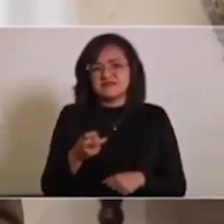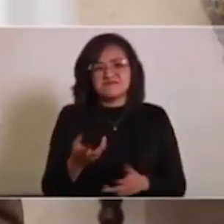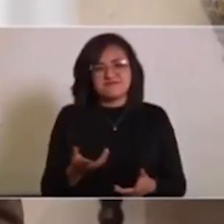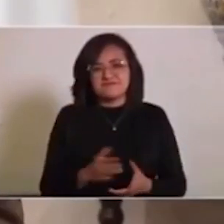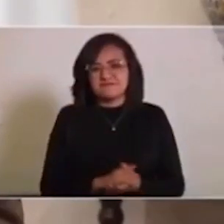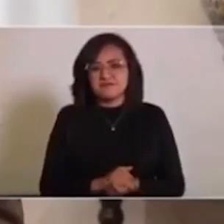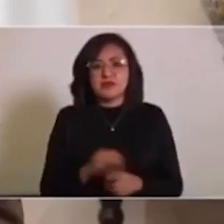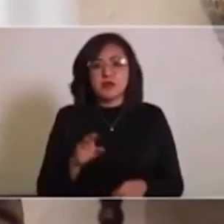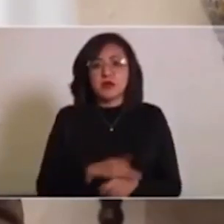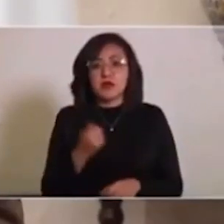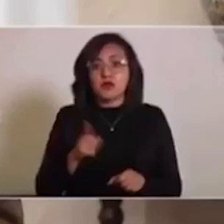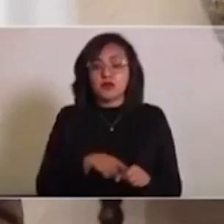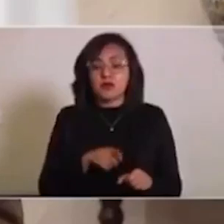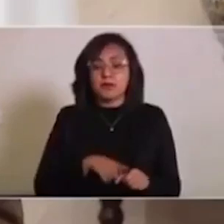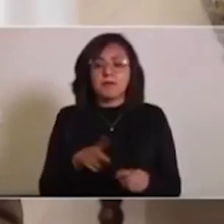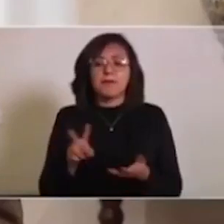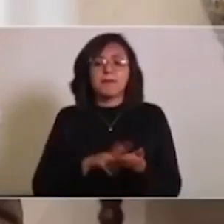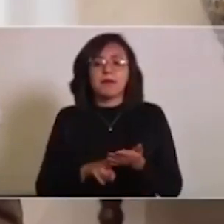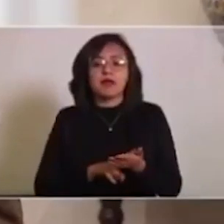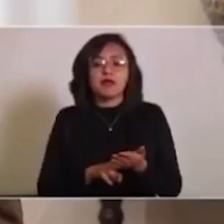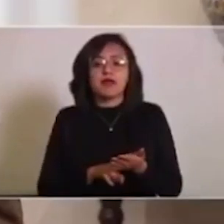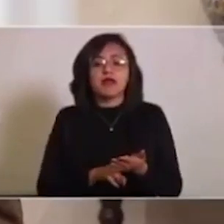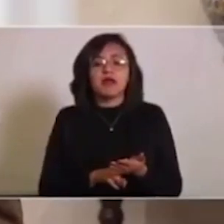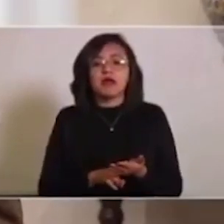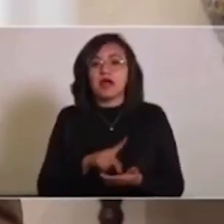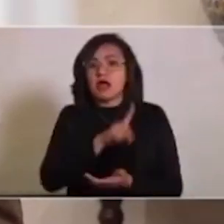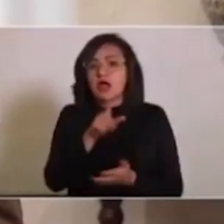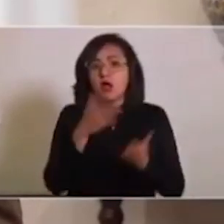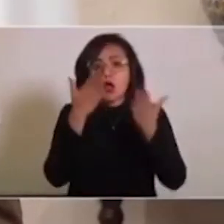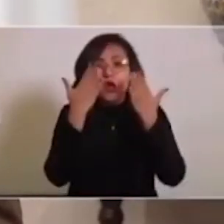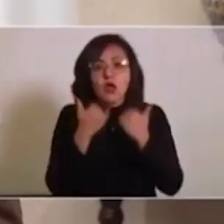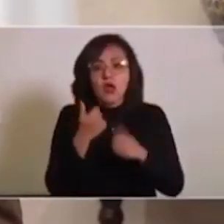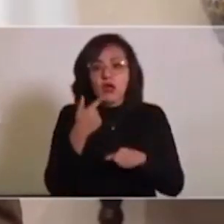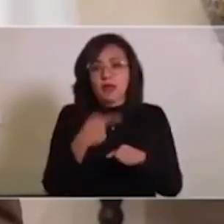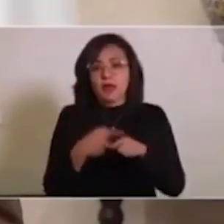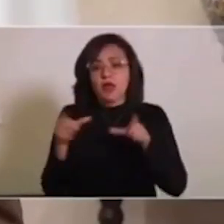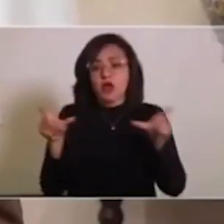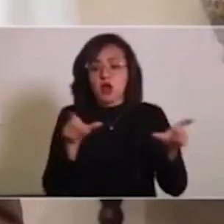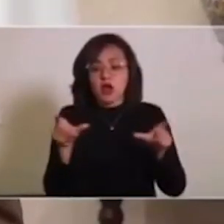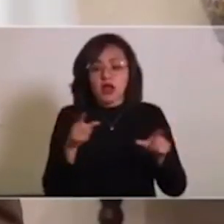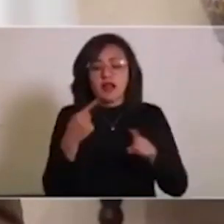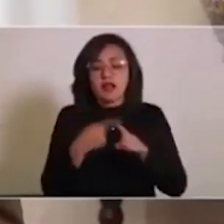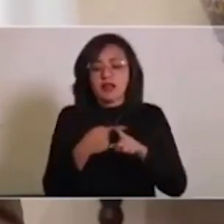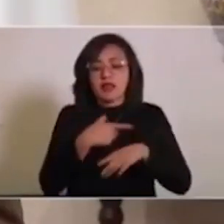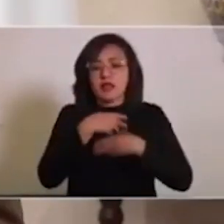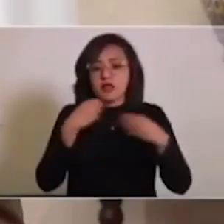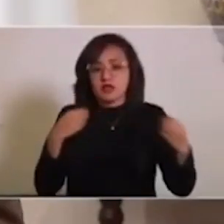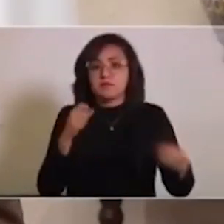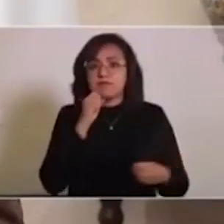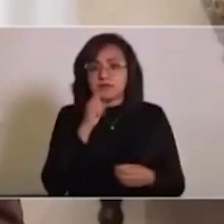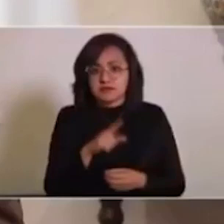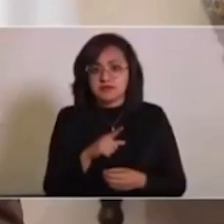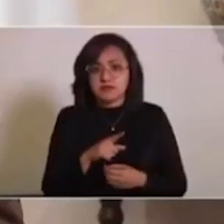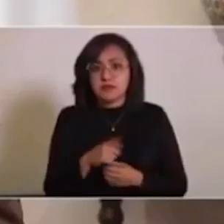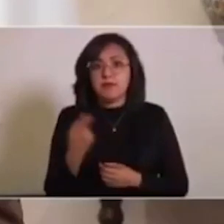porque el color verde es ausencia de padecimientos o un control total de los mismos